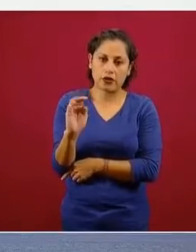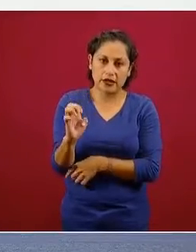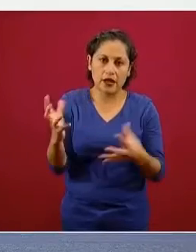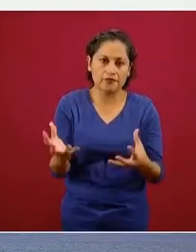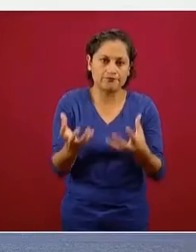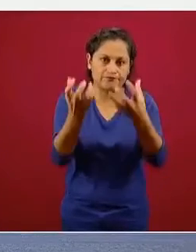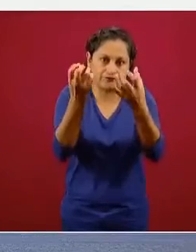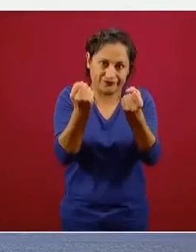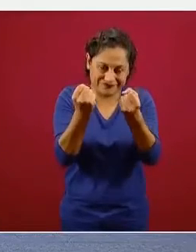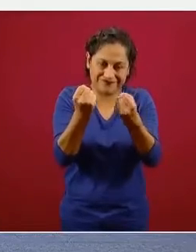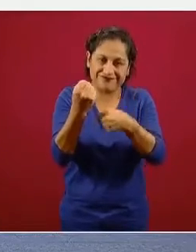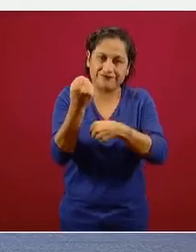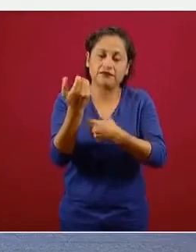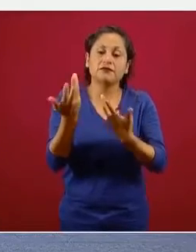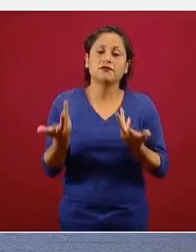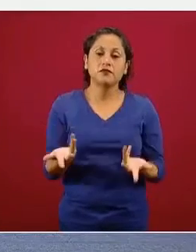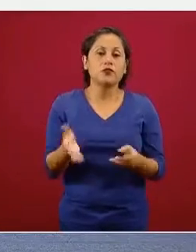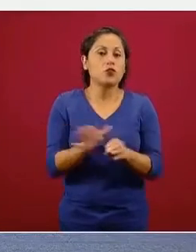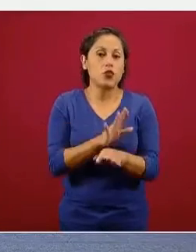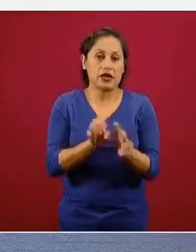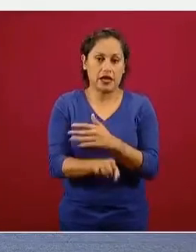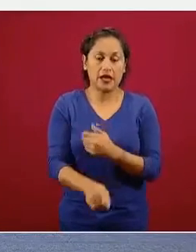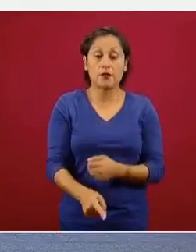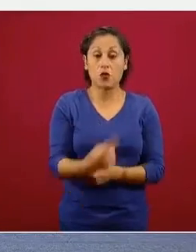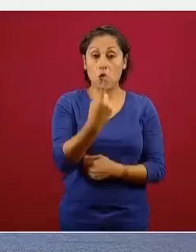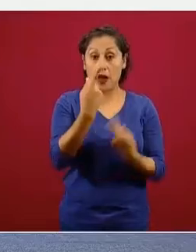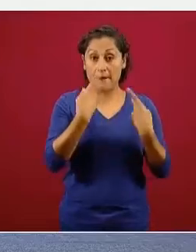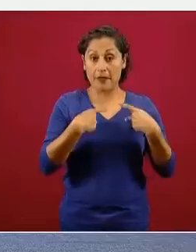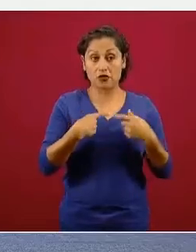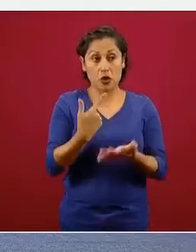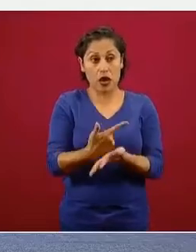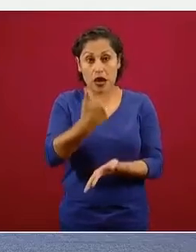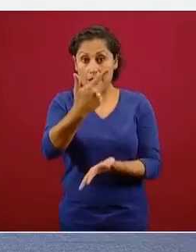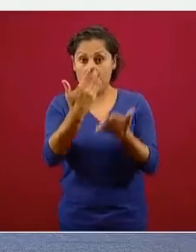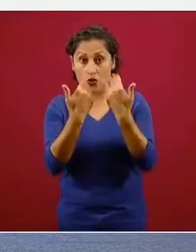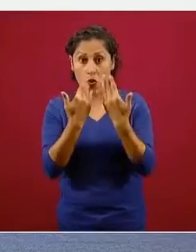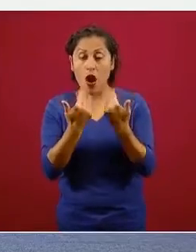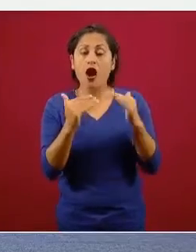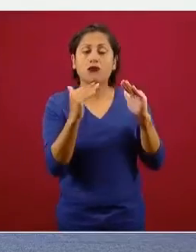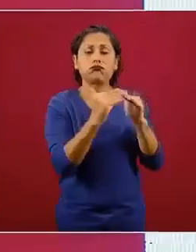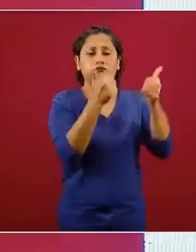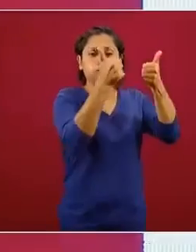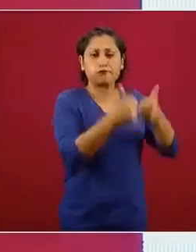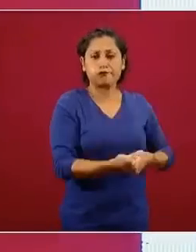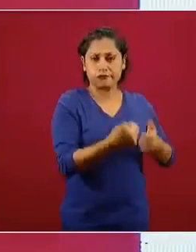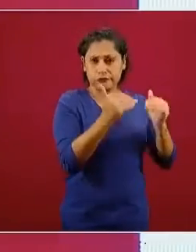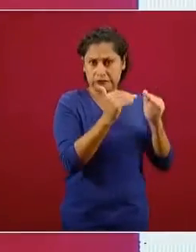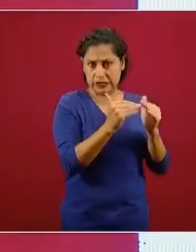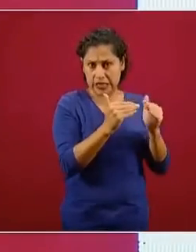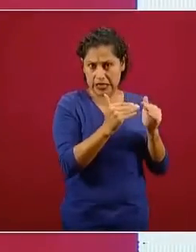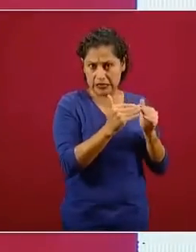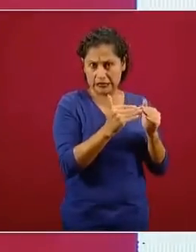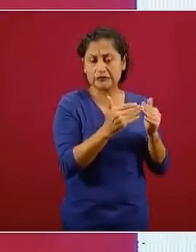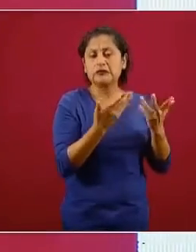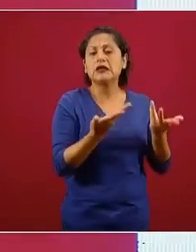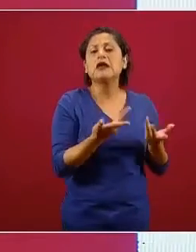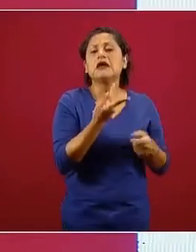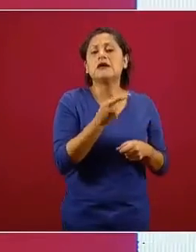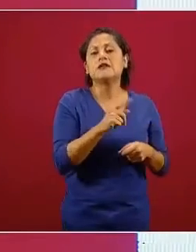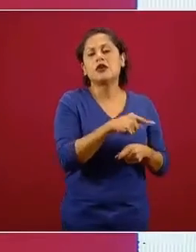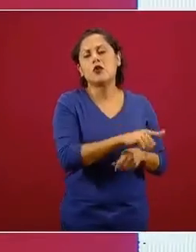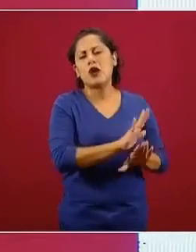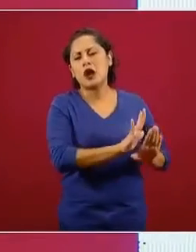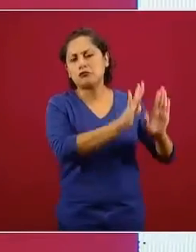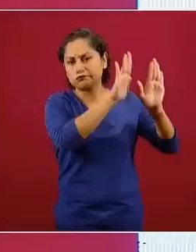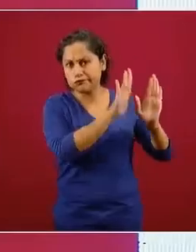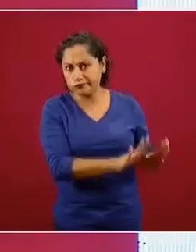grave se trata en casa. Y el tratamiento básicamente es con medicamentos para los síntomas, para quitar